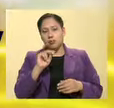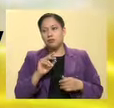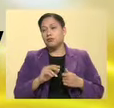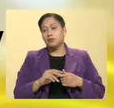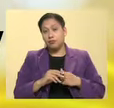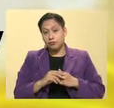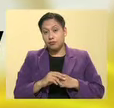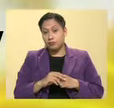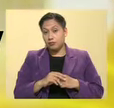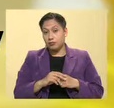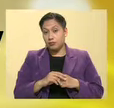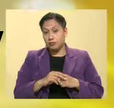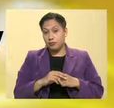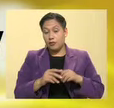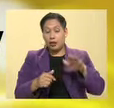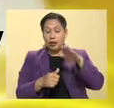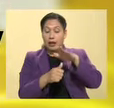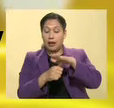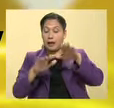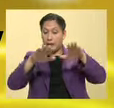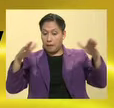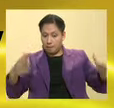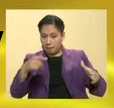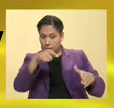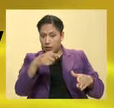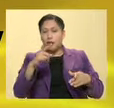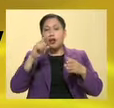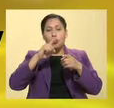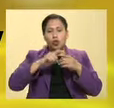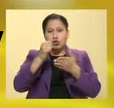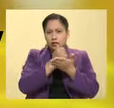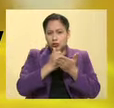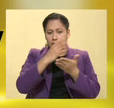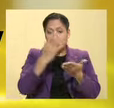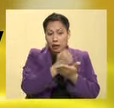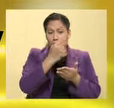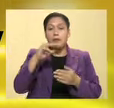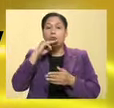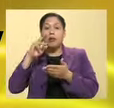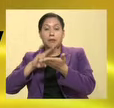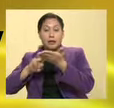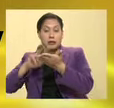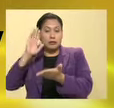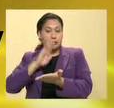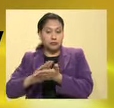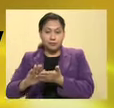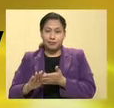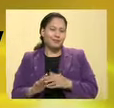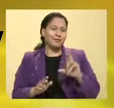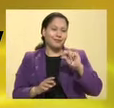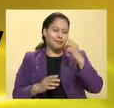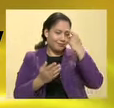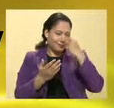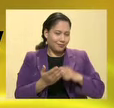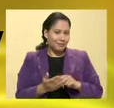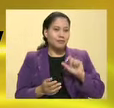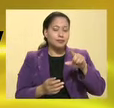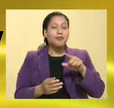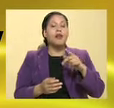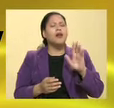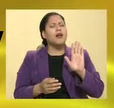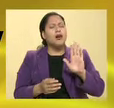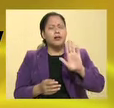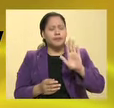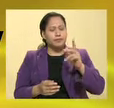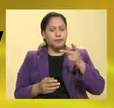si el, no... El que está en la mesa. Sí, mira, si el Cruz Azul ganó, no creo que se acabe el mole verde, la verdad. No se va a acabar el mundo, digo, evidentemente, no. Digamos,